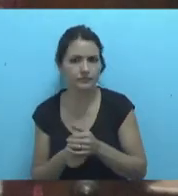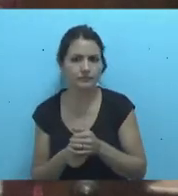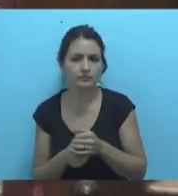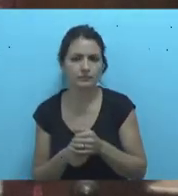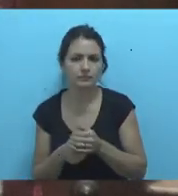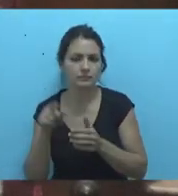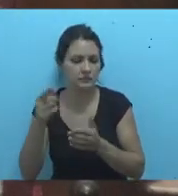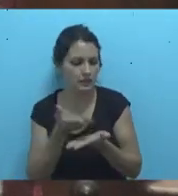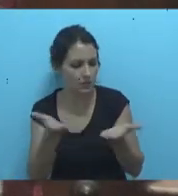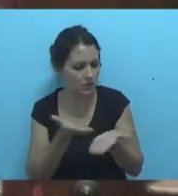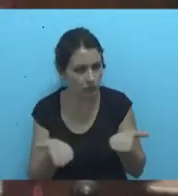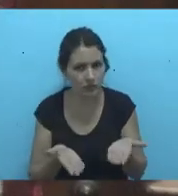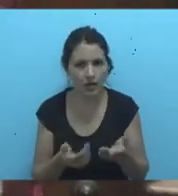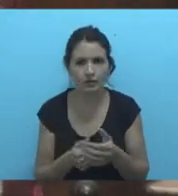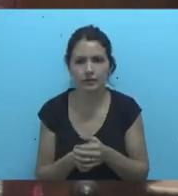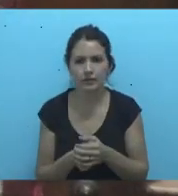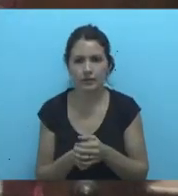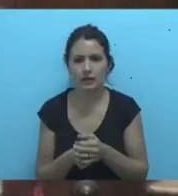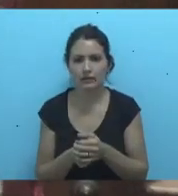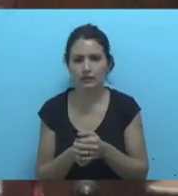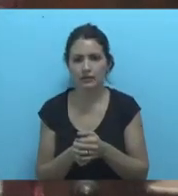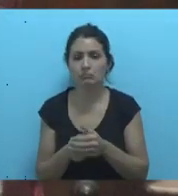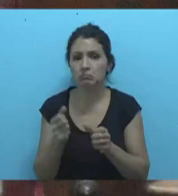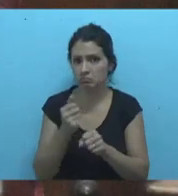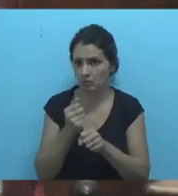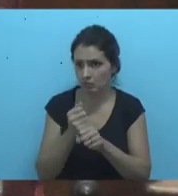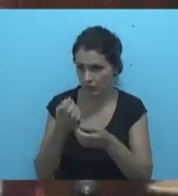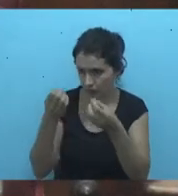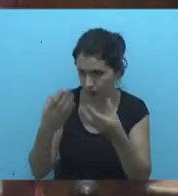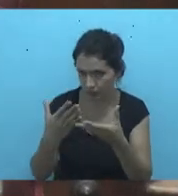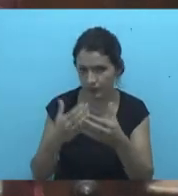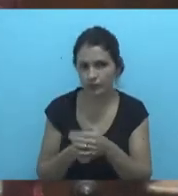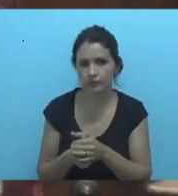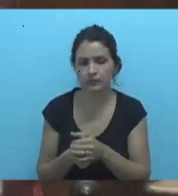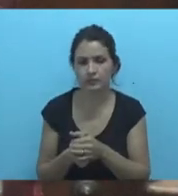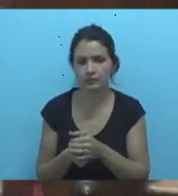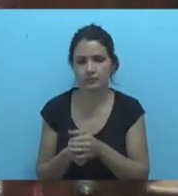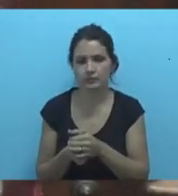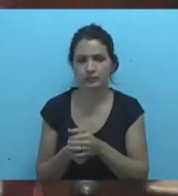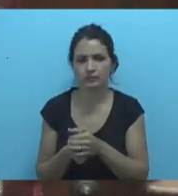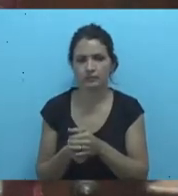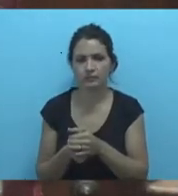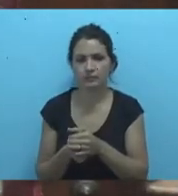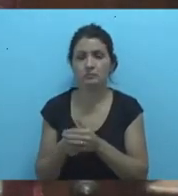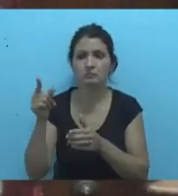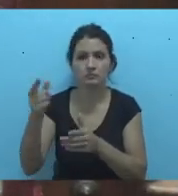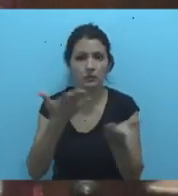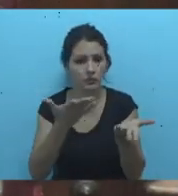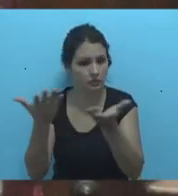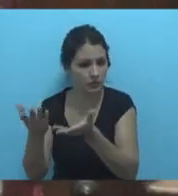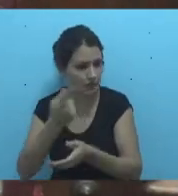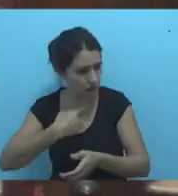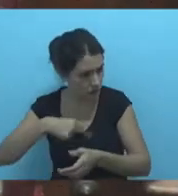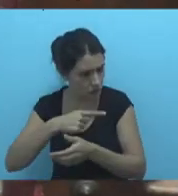demostraba de que se venía llevando adelante dentro del proceso concursal, de que venía cumpliendo los tiempos y que nos invitaba a cada uno de nosotros